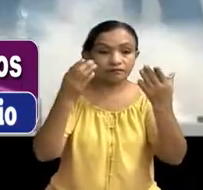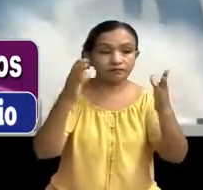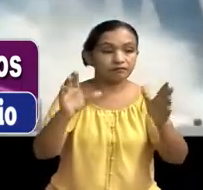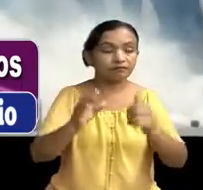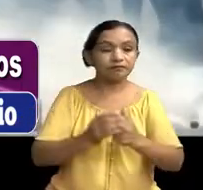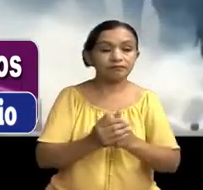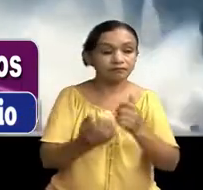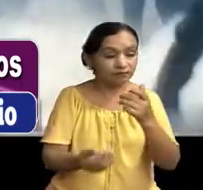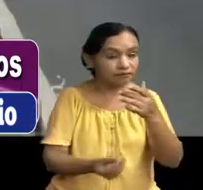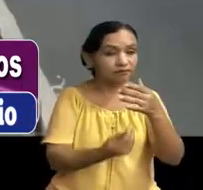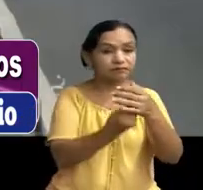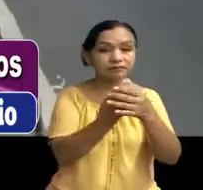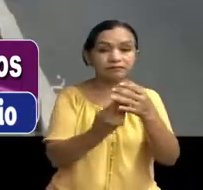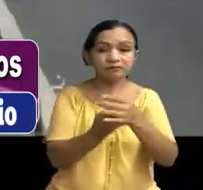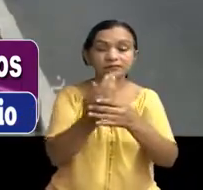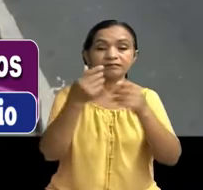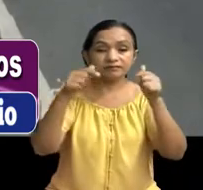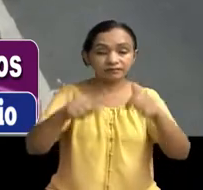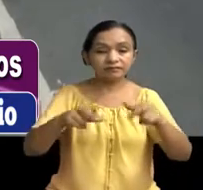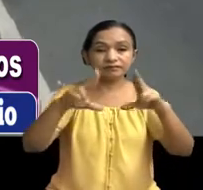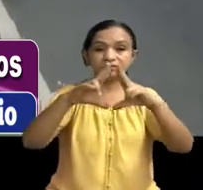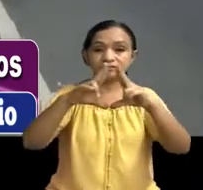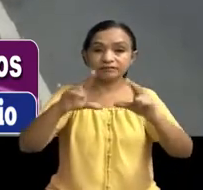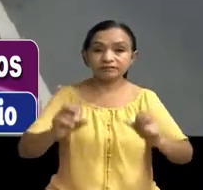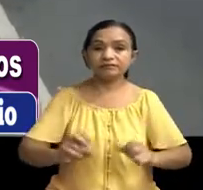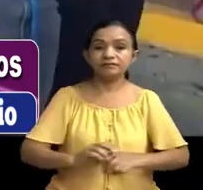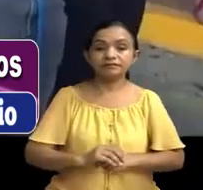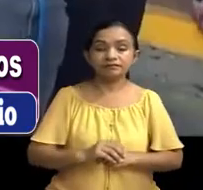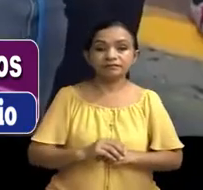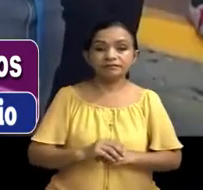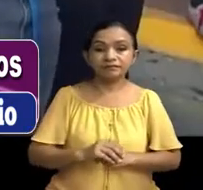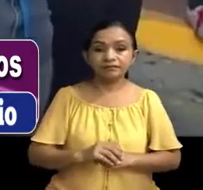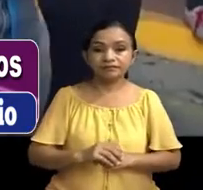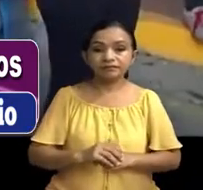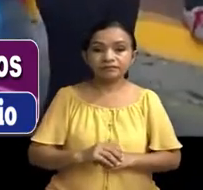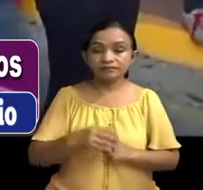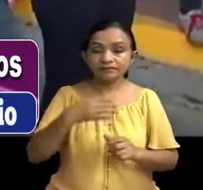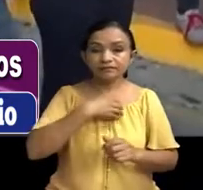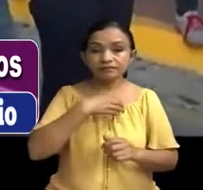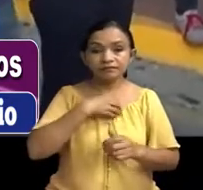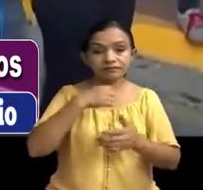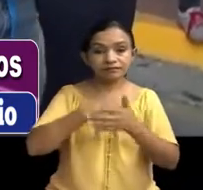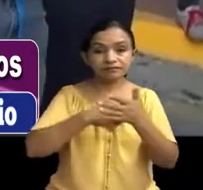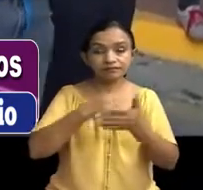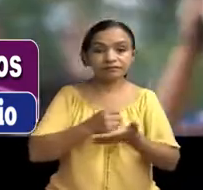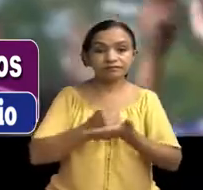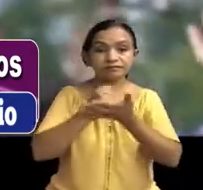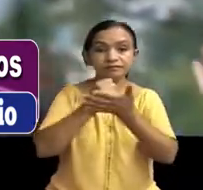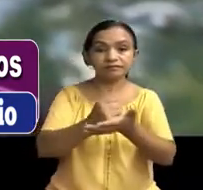eminentemente agrícola. Agrícola, agropecuaria, digamos. Sí. Entonces, en nuestra fortaleza aporta